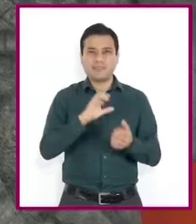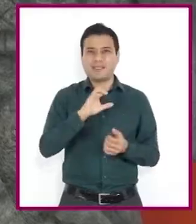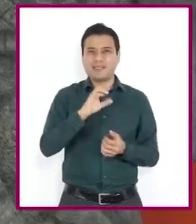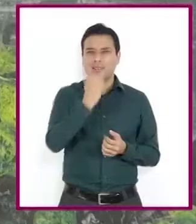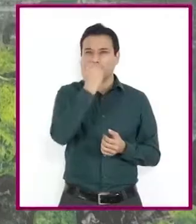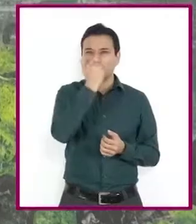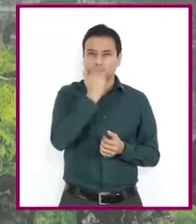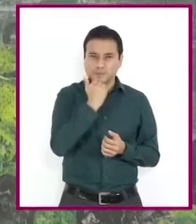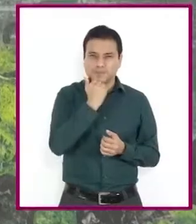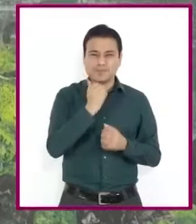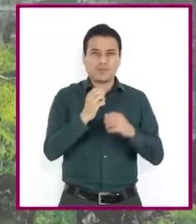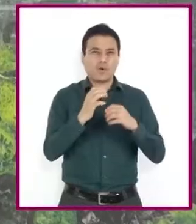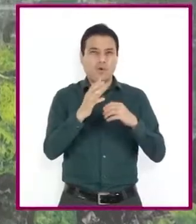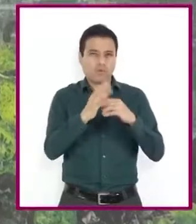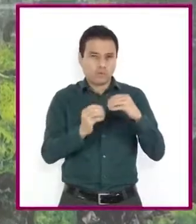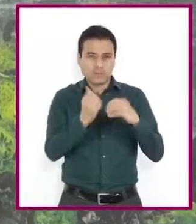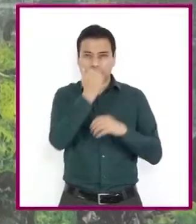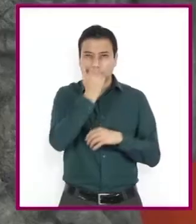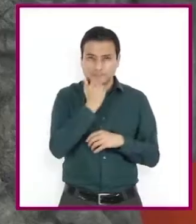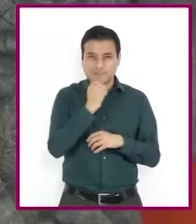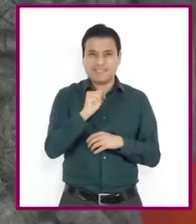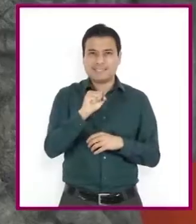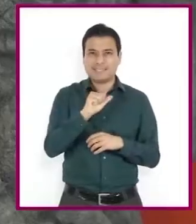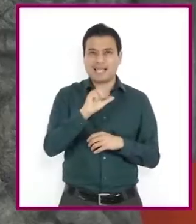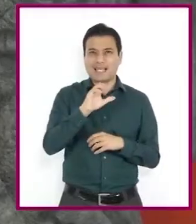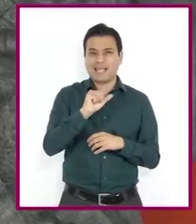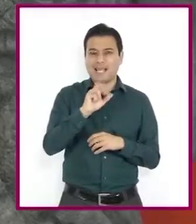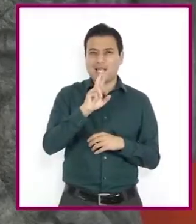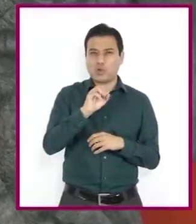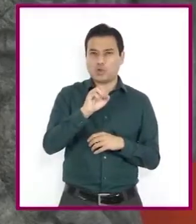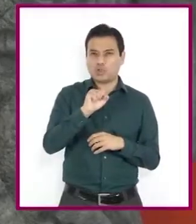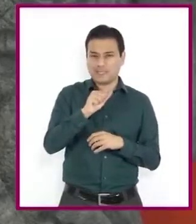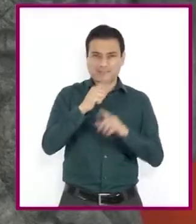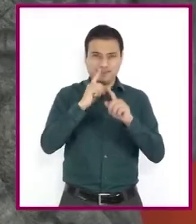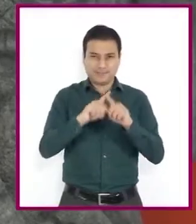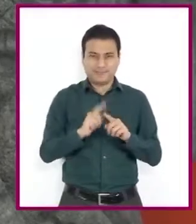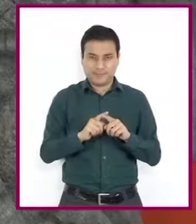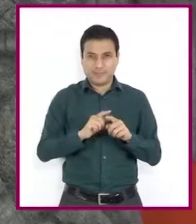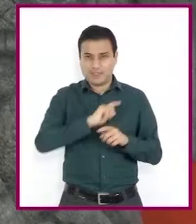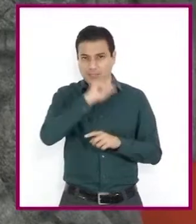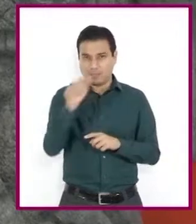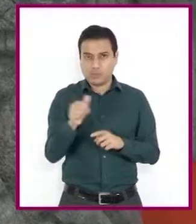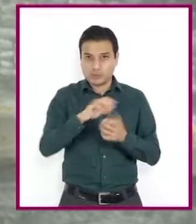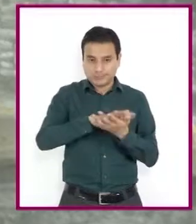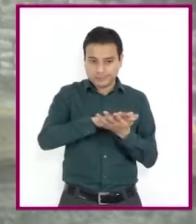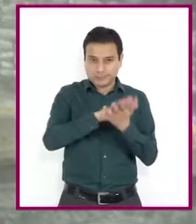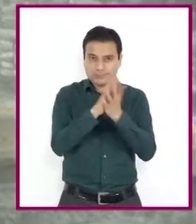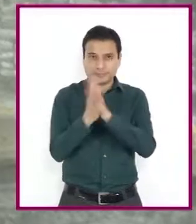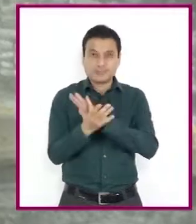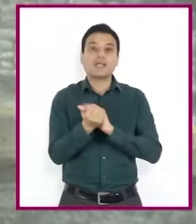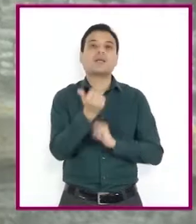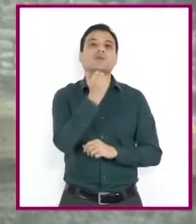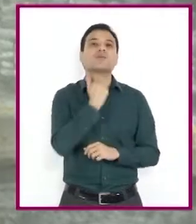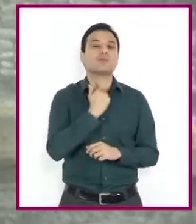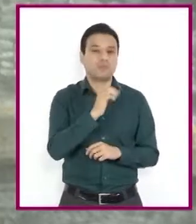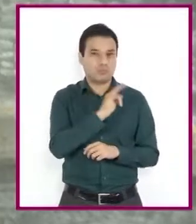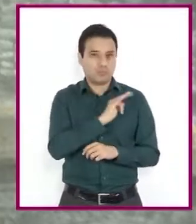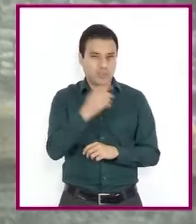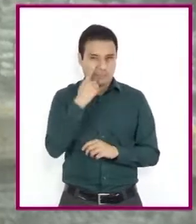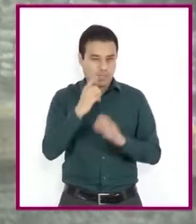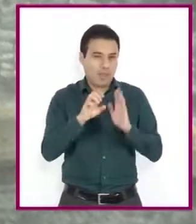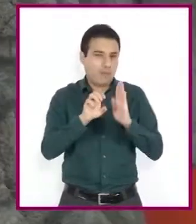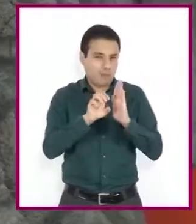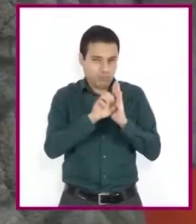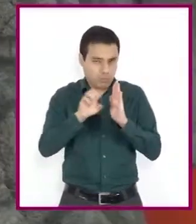glucosa, fructosa o sacarosa para formar un anhídrido carbónico y alcohol etílico. Un ejemplo de